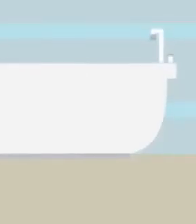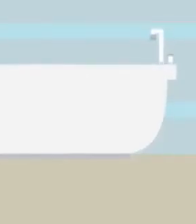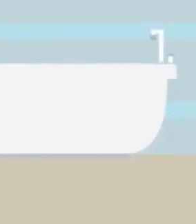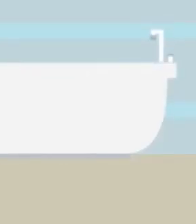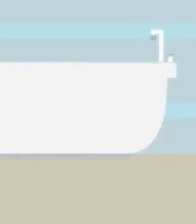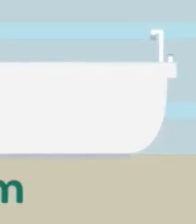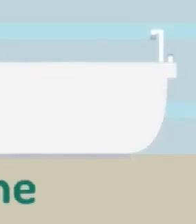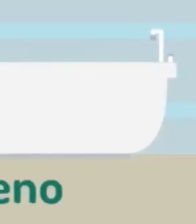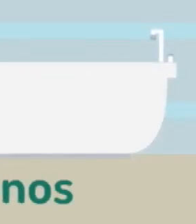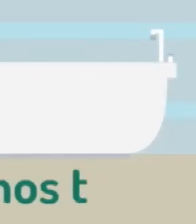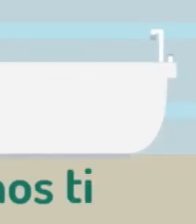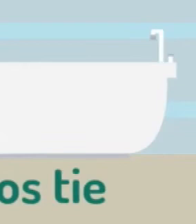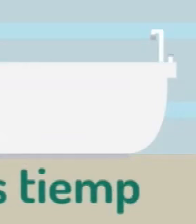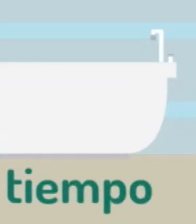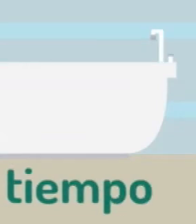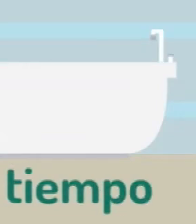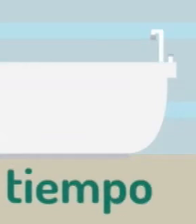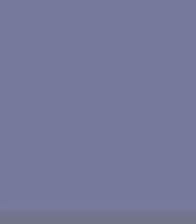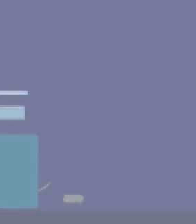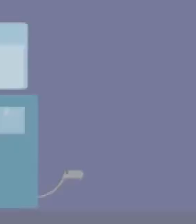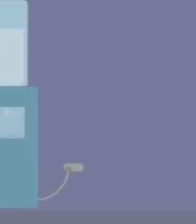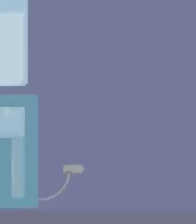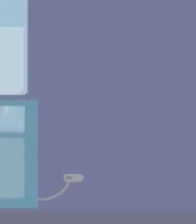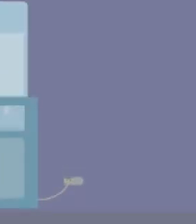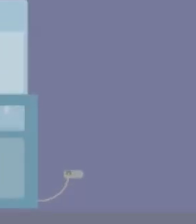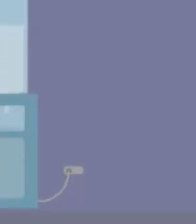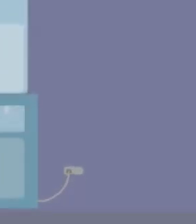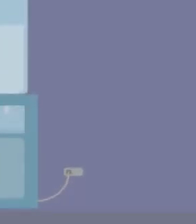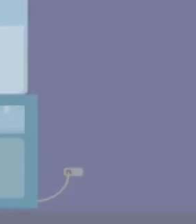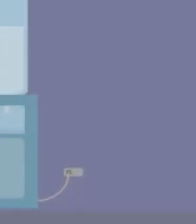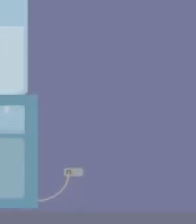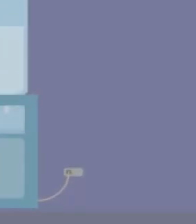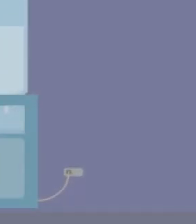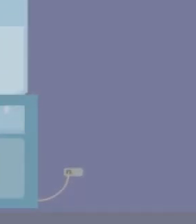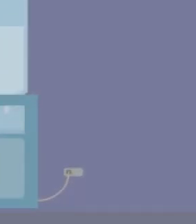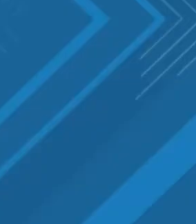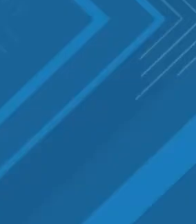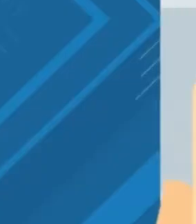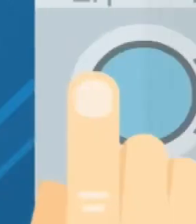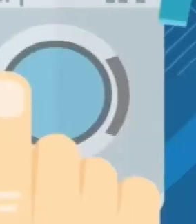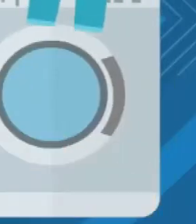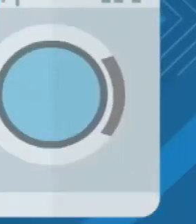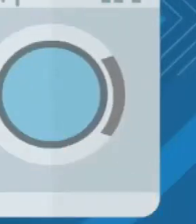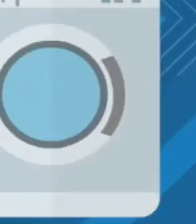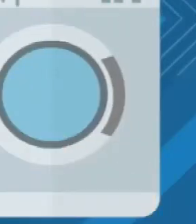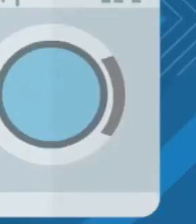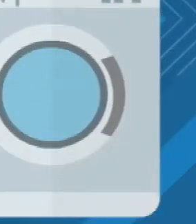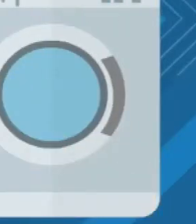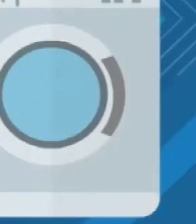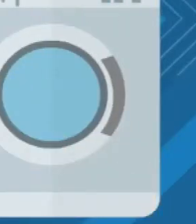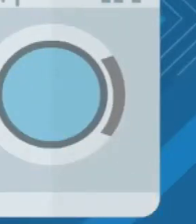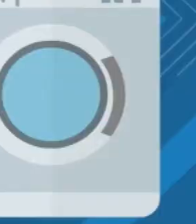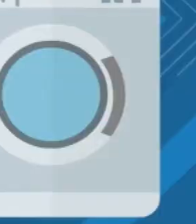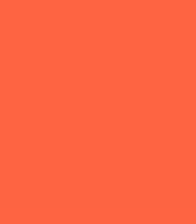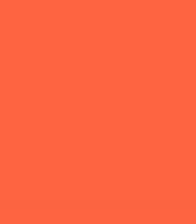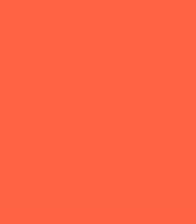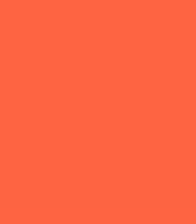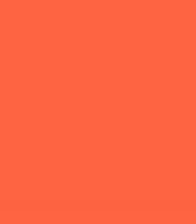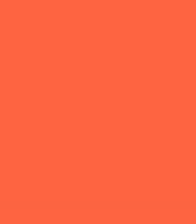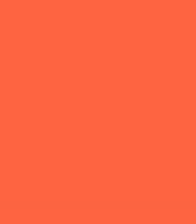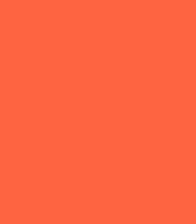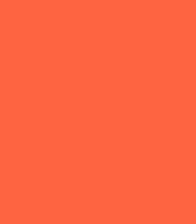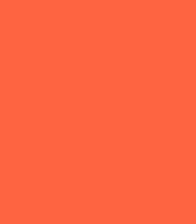Bañémonos en menos tiempo. Usemos menos energía. lavemos solo lo necesario.